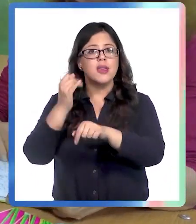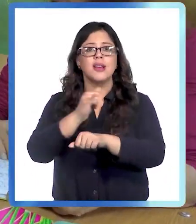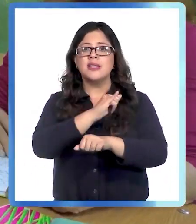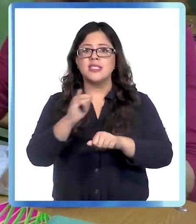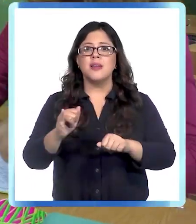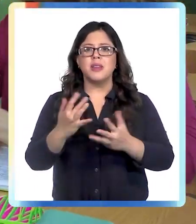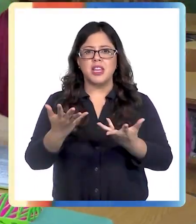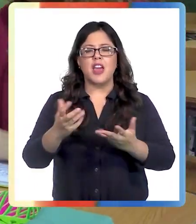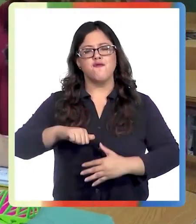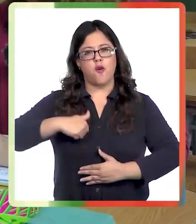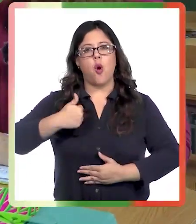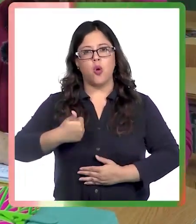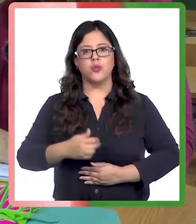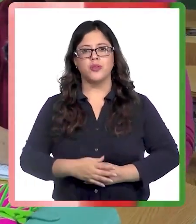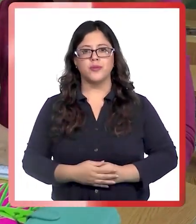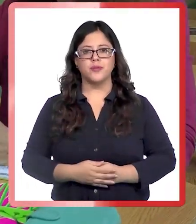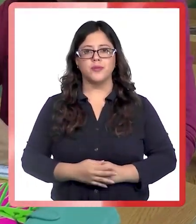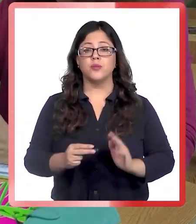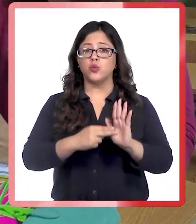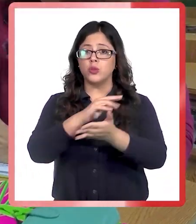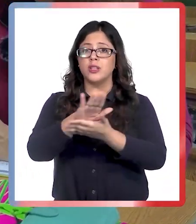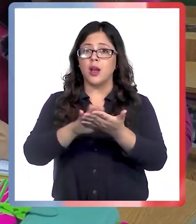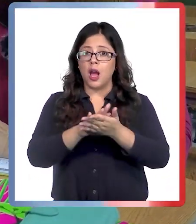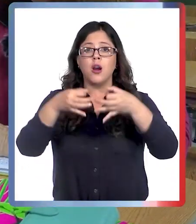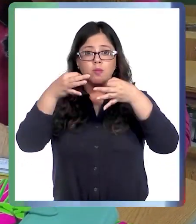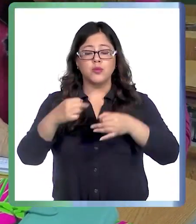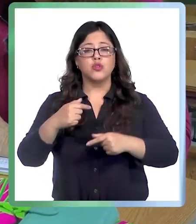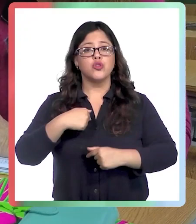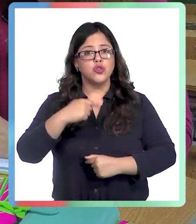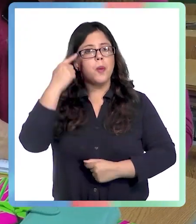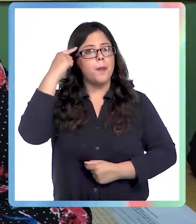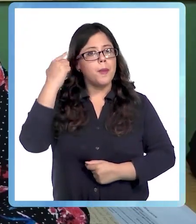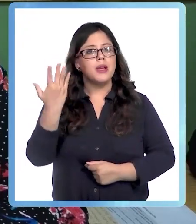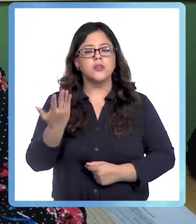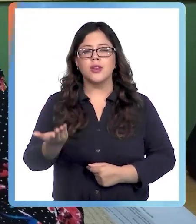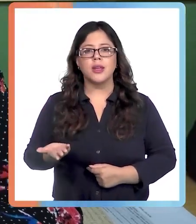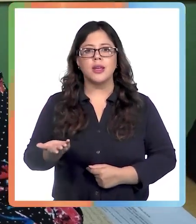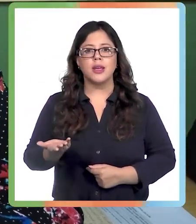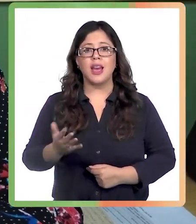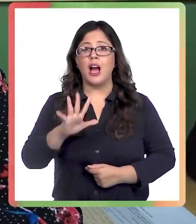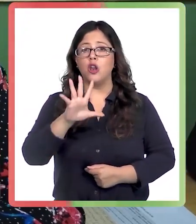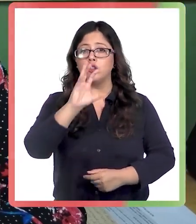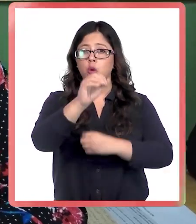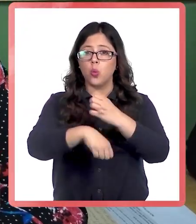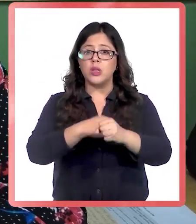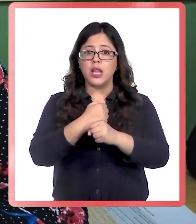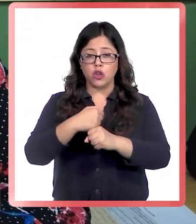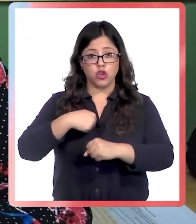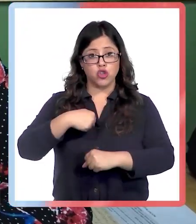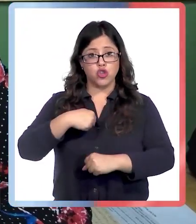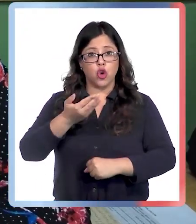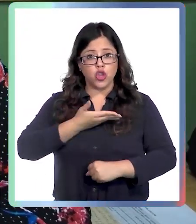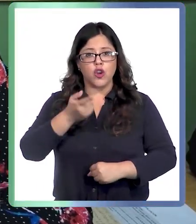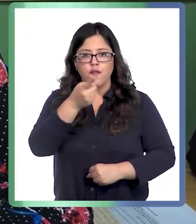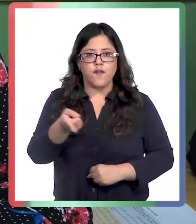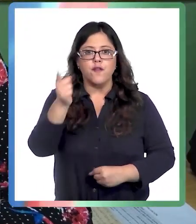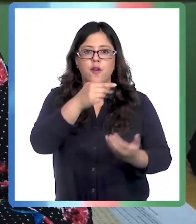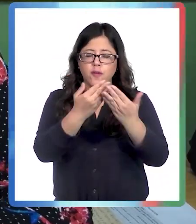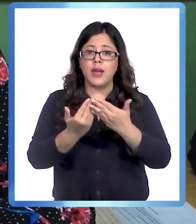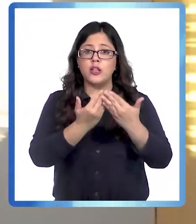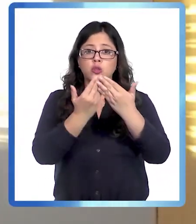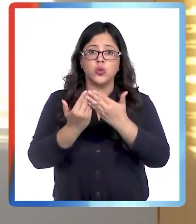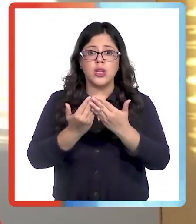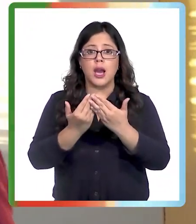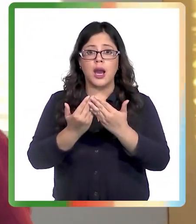siempre está con súper buena voluntad. Es un ejemplo a seguir porque yo siempre pienso que uno a los 50 años que yo tengo volver a